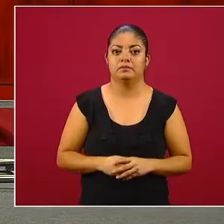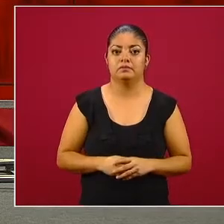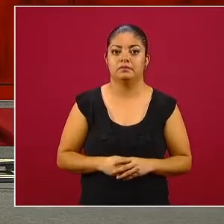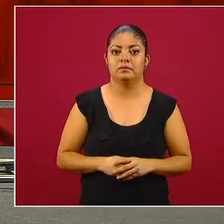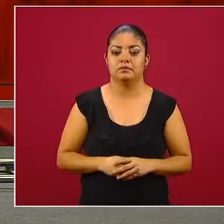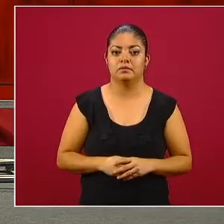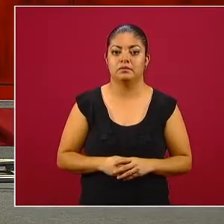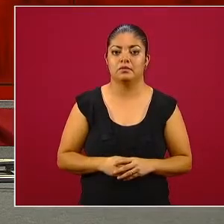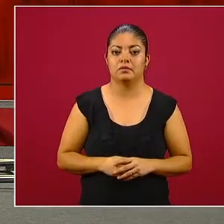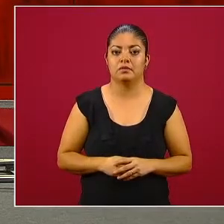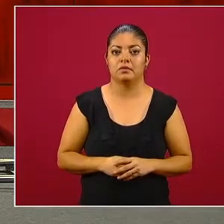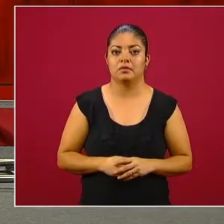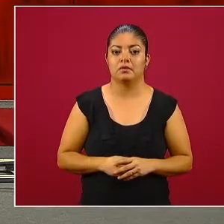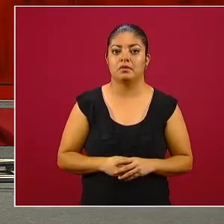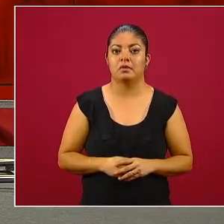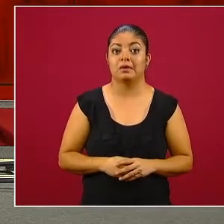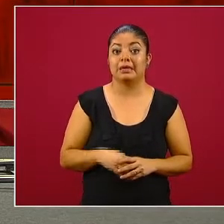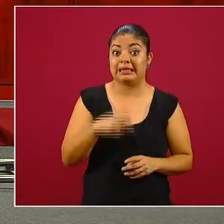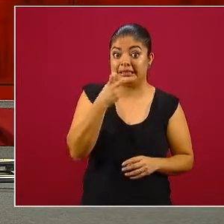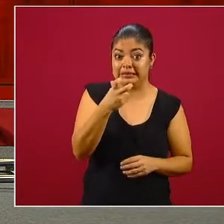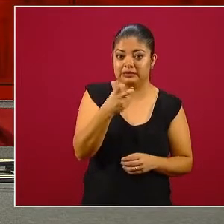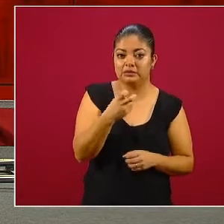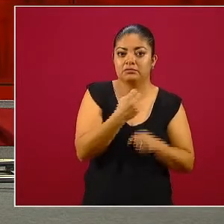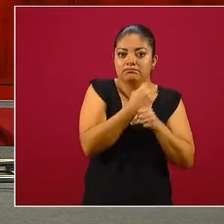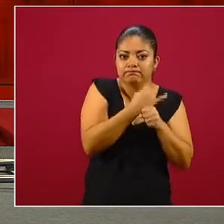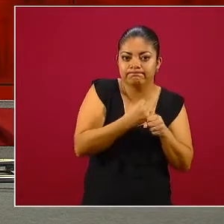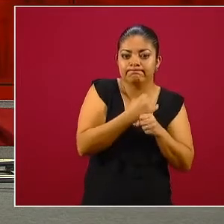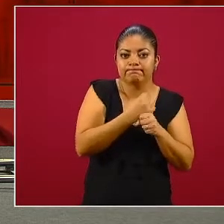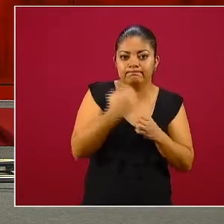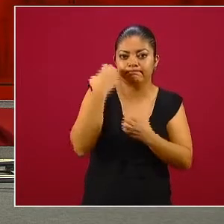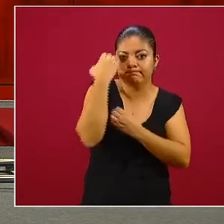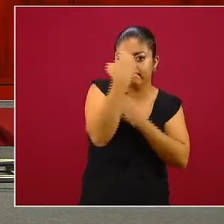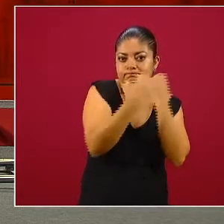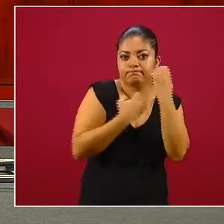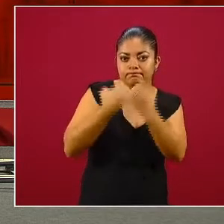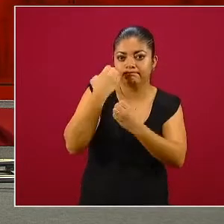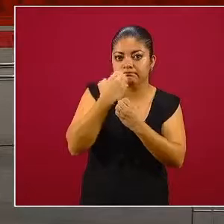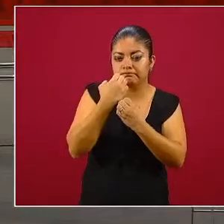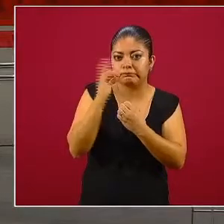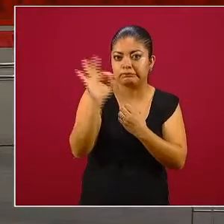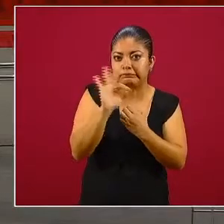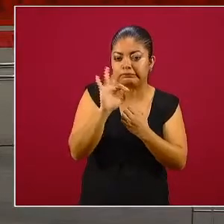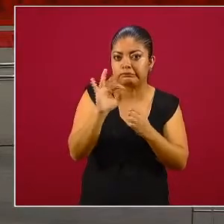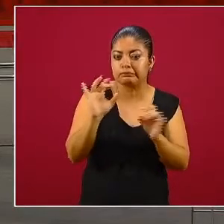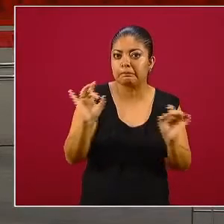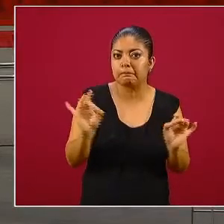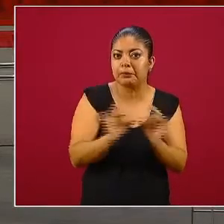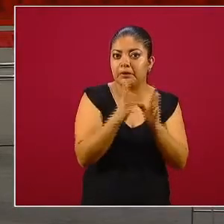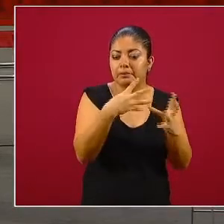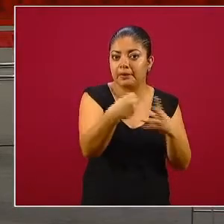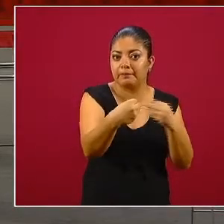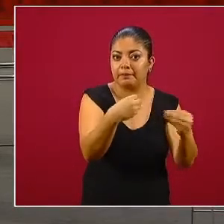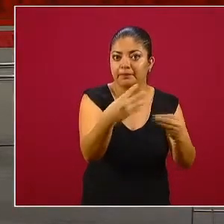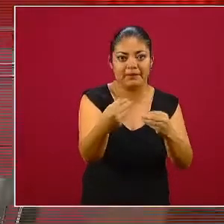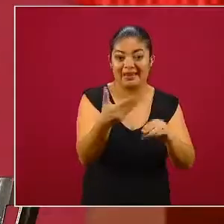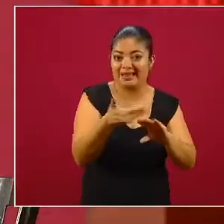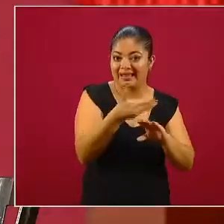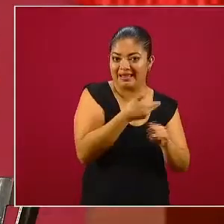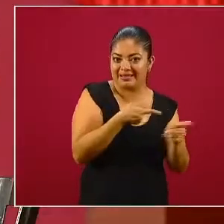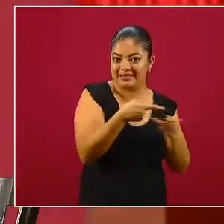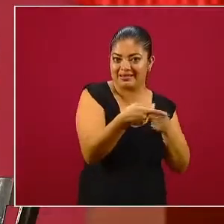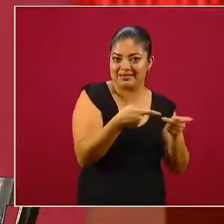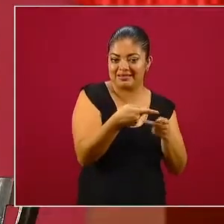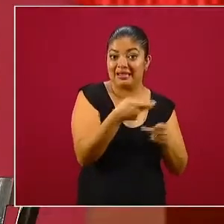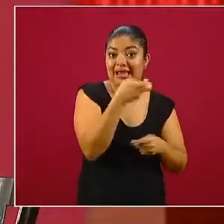Y nos permite el monitoreo, nos permite la evaluación del riesgo de rebrote y nos permite que eso